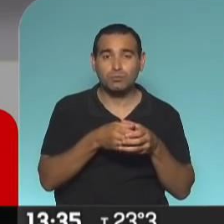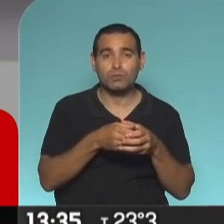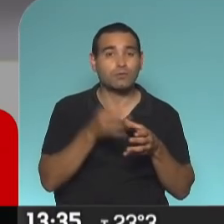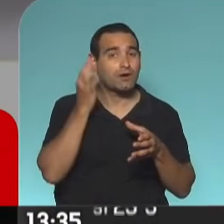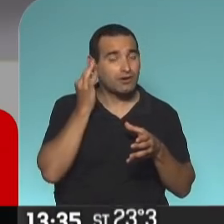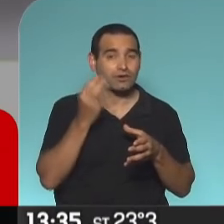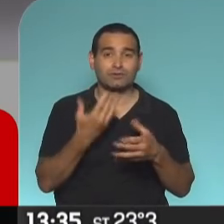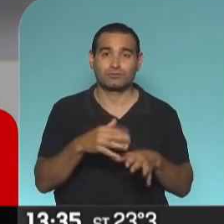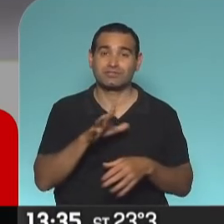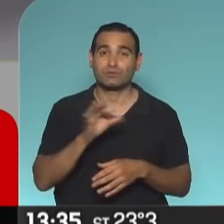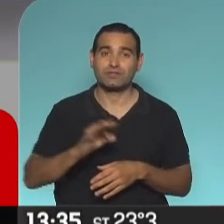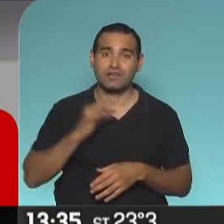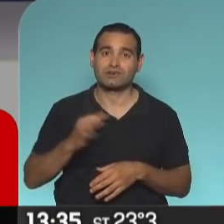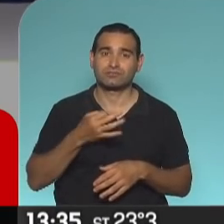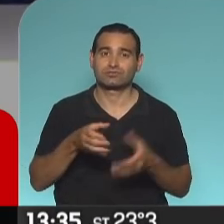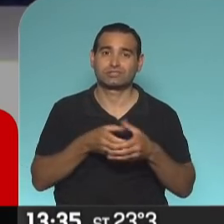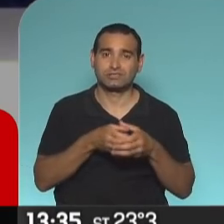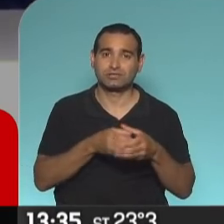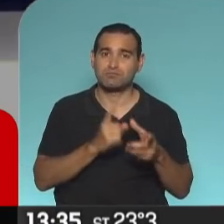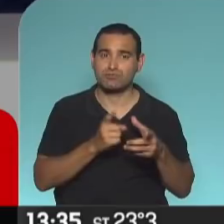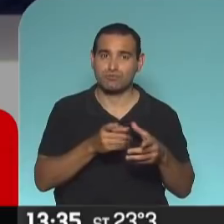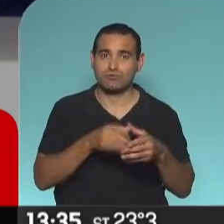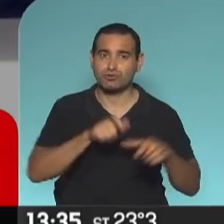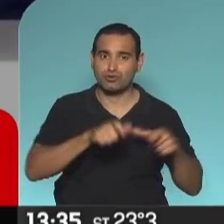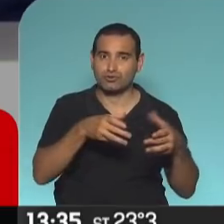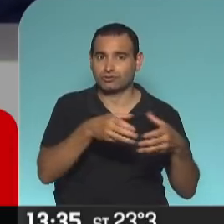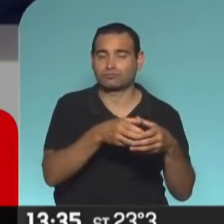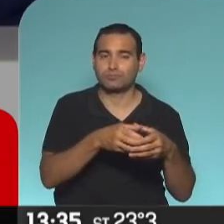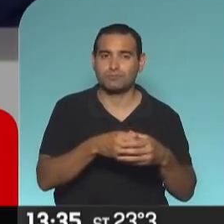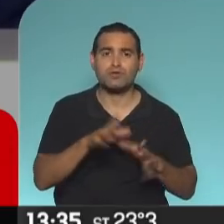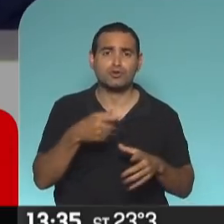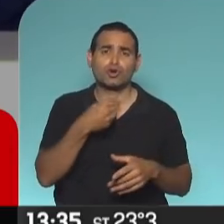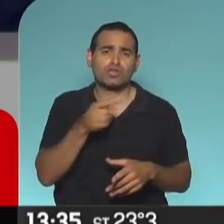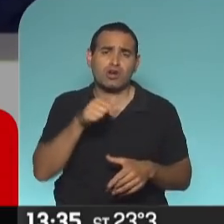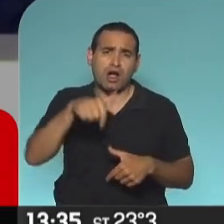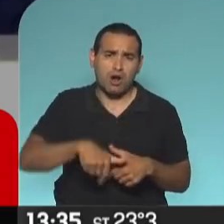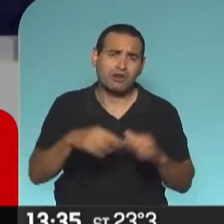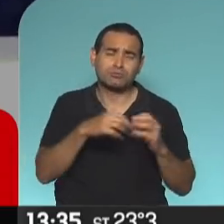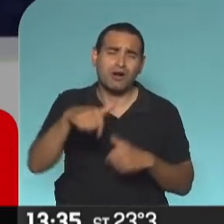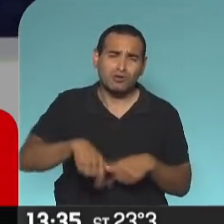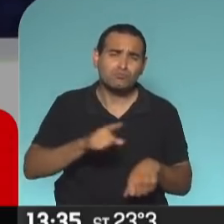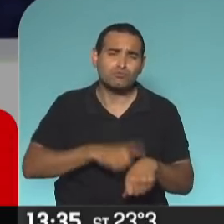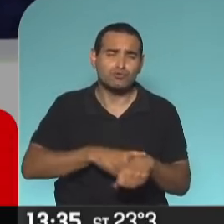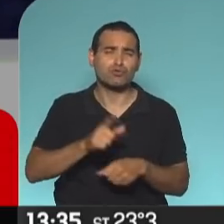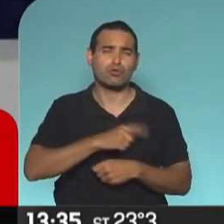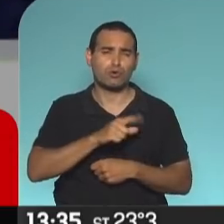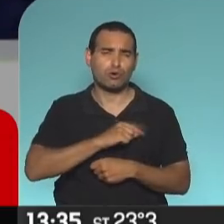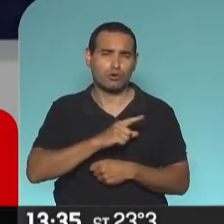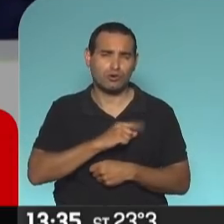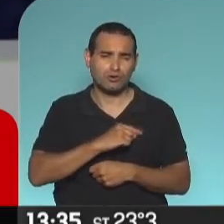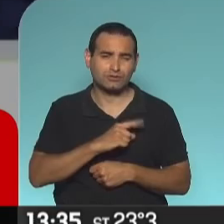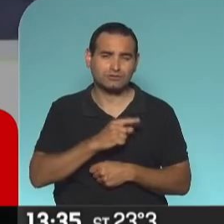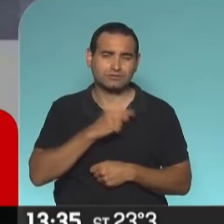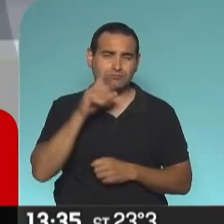de 50 años. Yo me pregunto, ¿no? Y no es por intentar instalar una polémica en este momento que es de dolor y